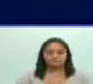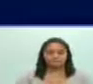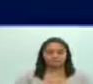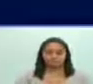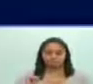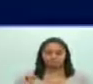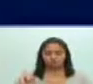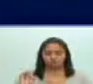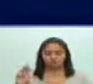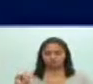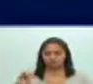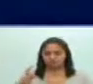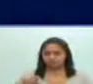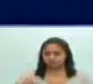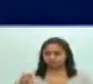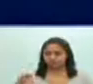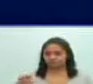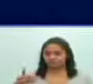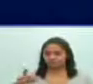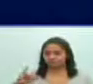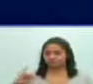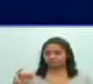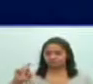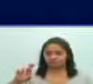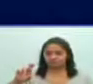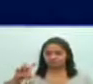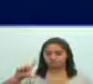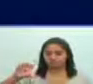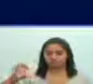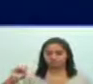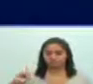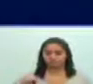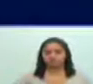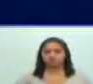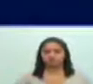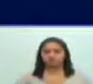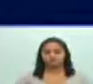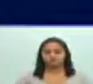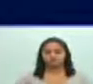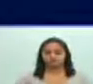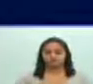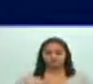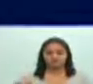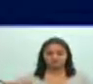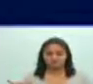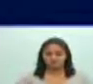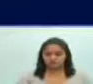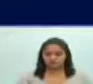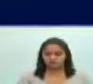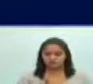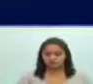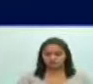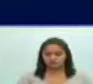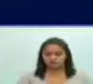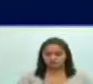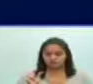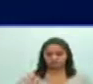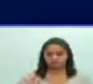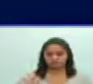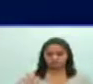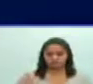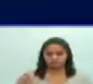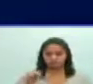está enclítico al infinitivo impedir, también hace referencia a los vasallos del sí.